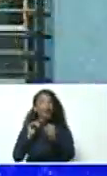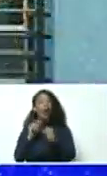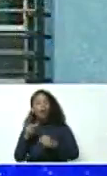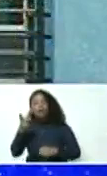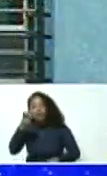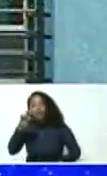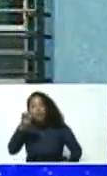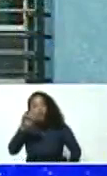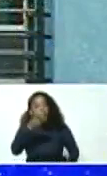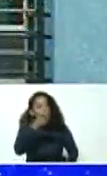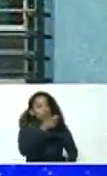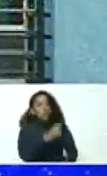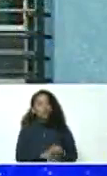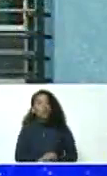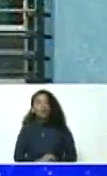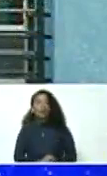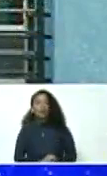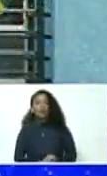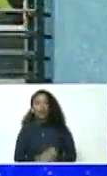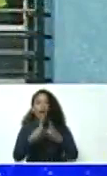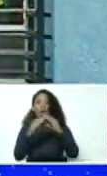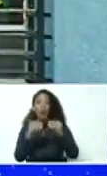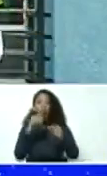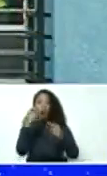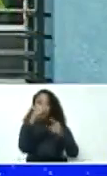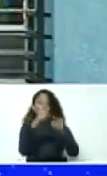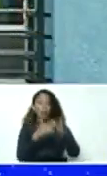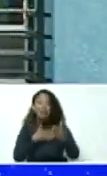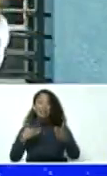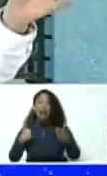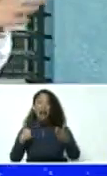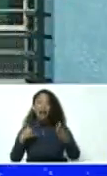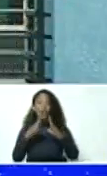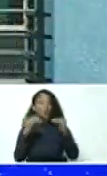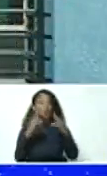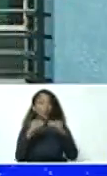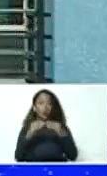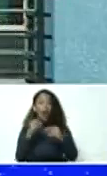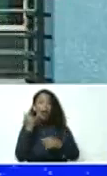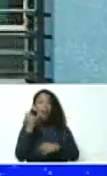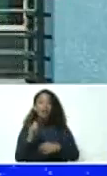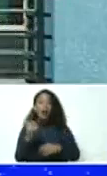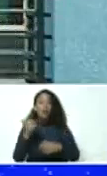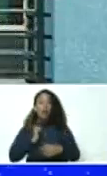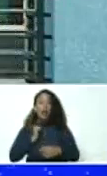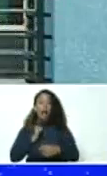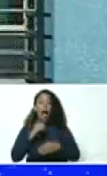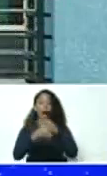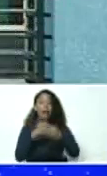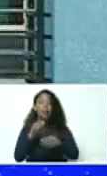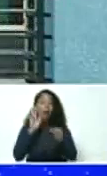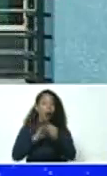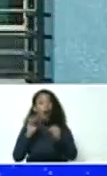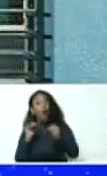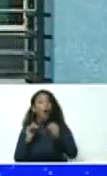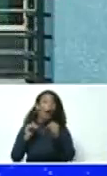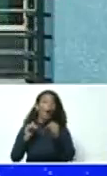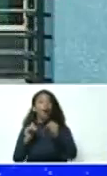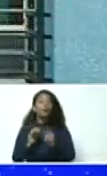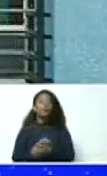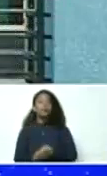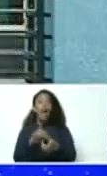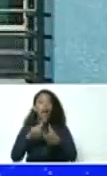buscando y todas las canciones que uno quiera, todas, todas, las que sea, en el idioma que sea, te salen en karaoke.